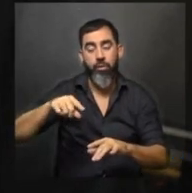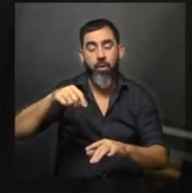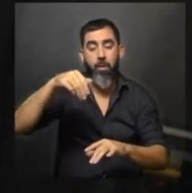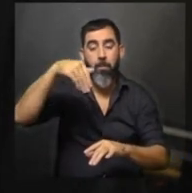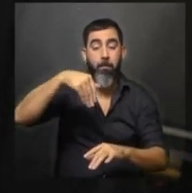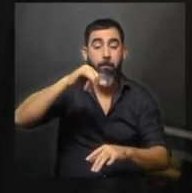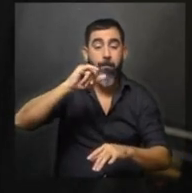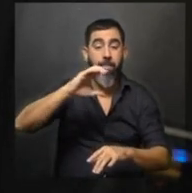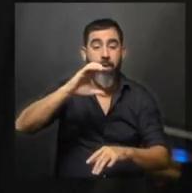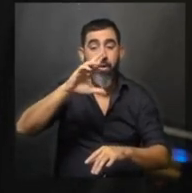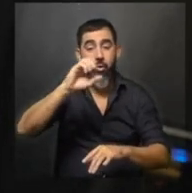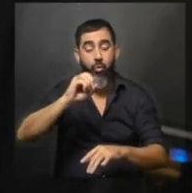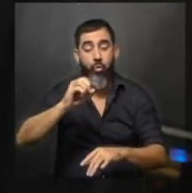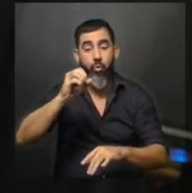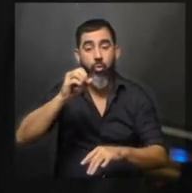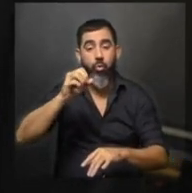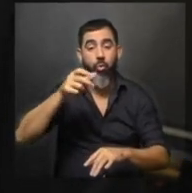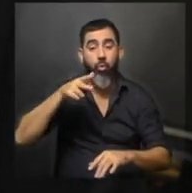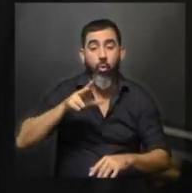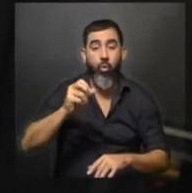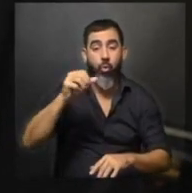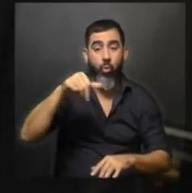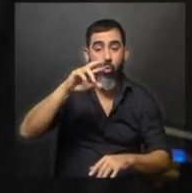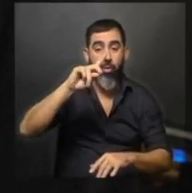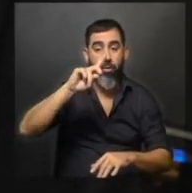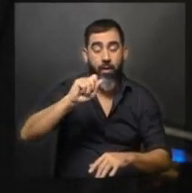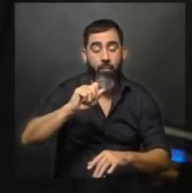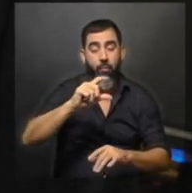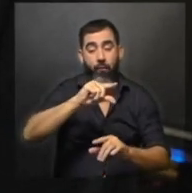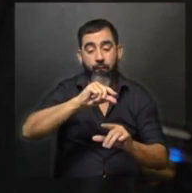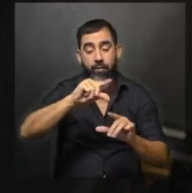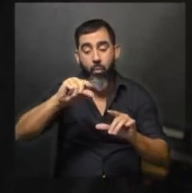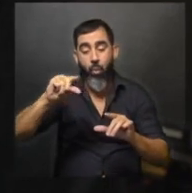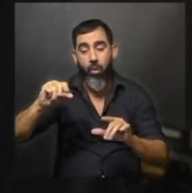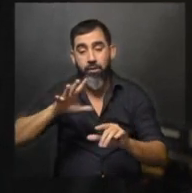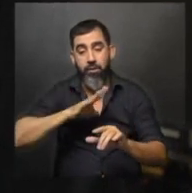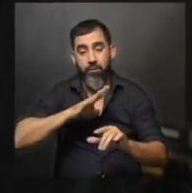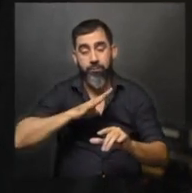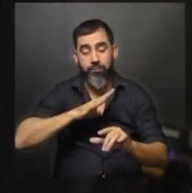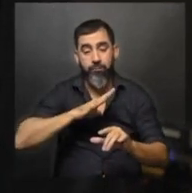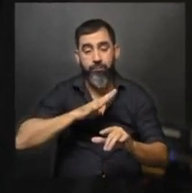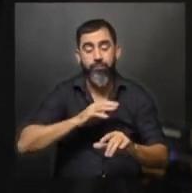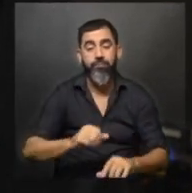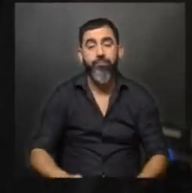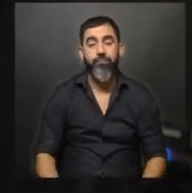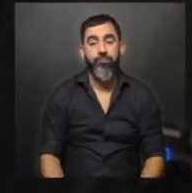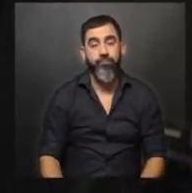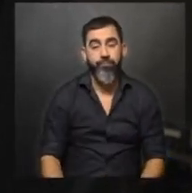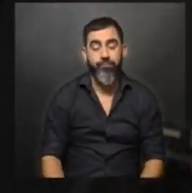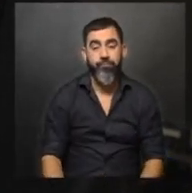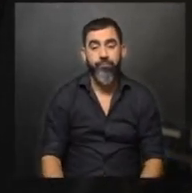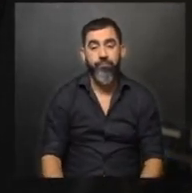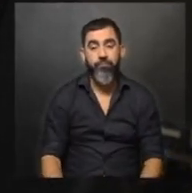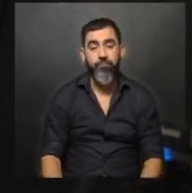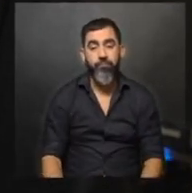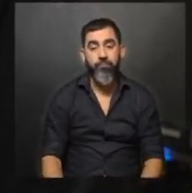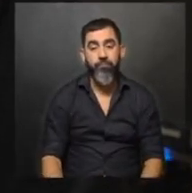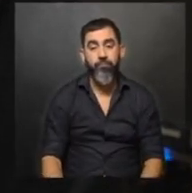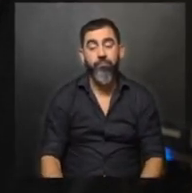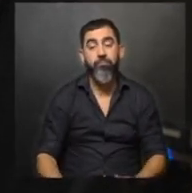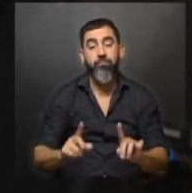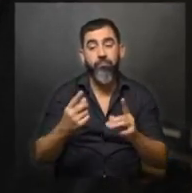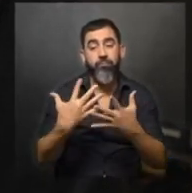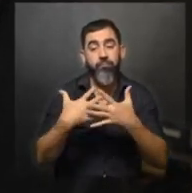este caso, porque las frecuencias que involucra esta onda electromagnética, en interacción